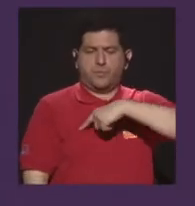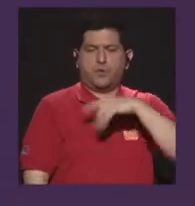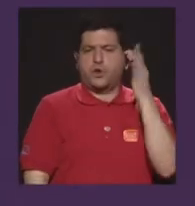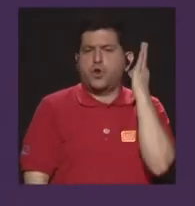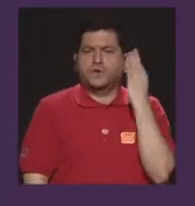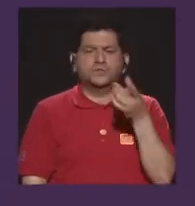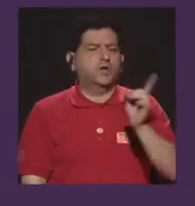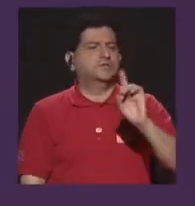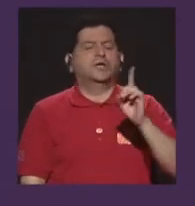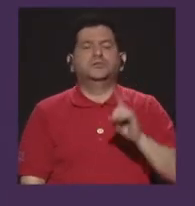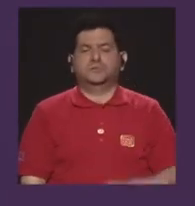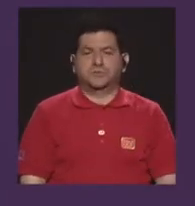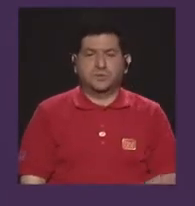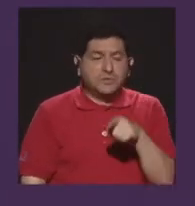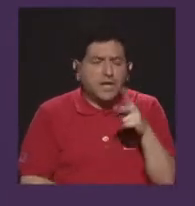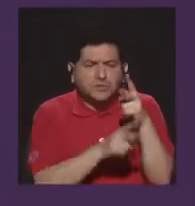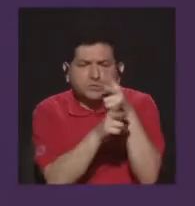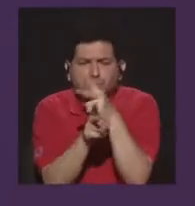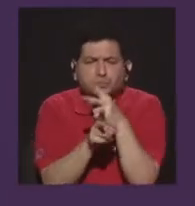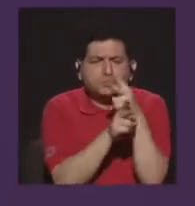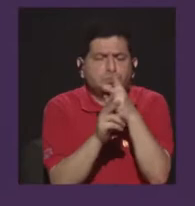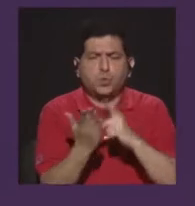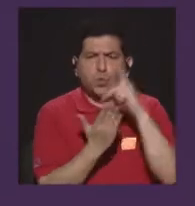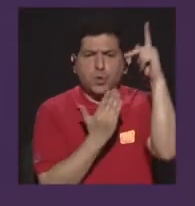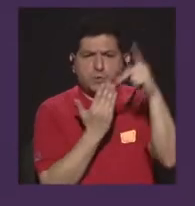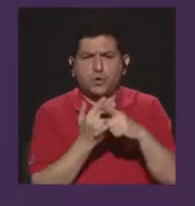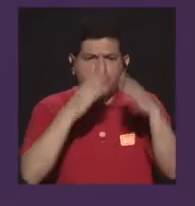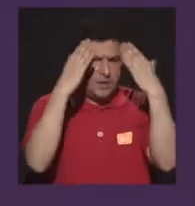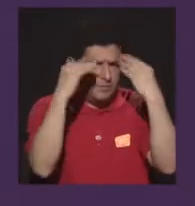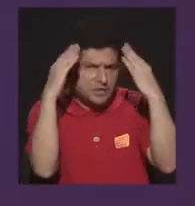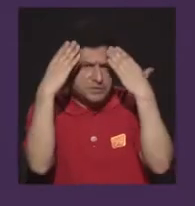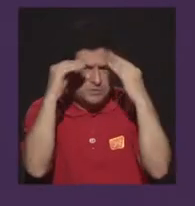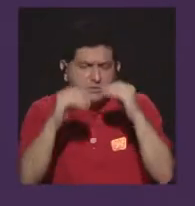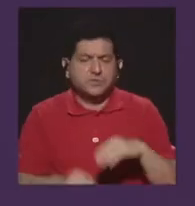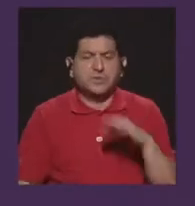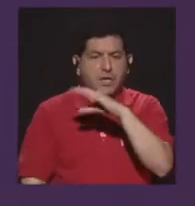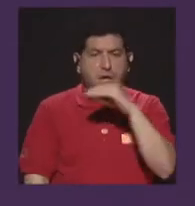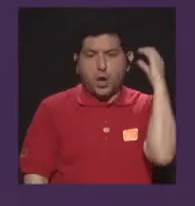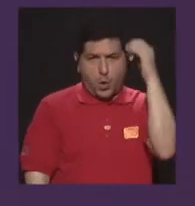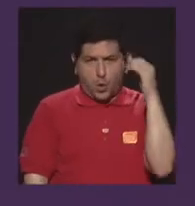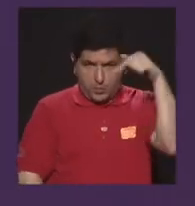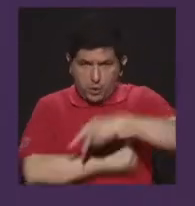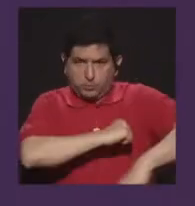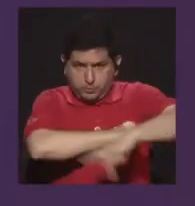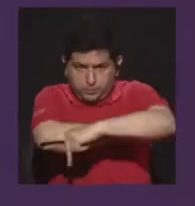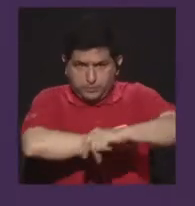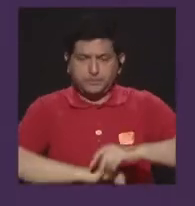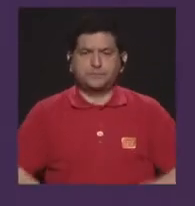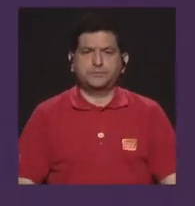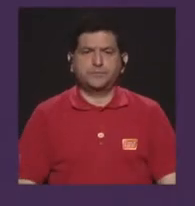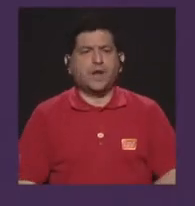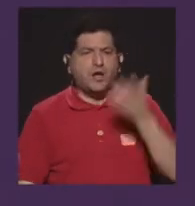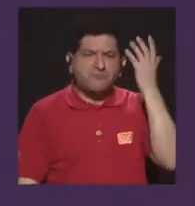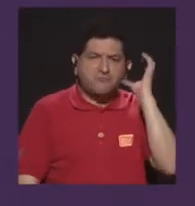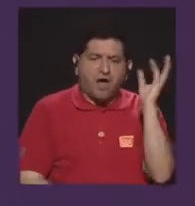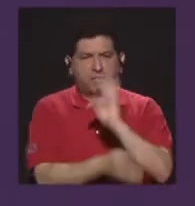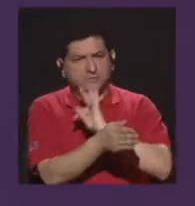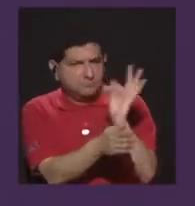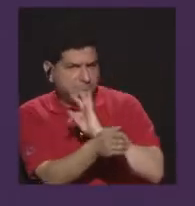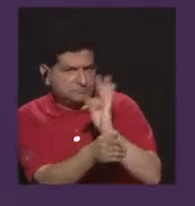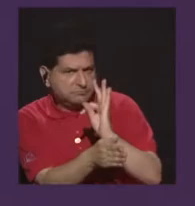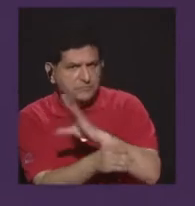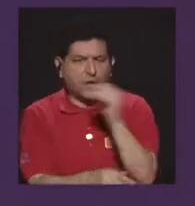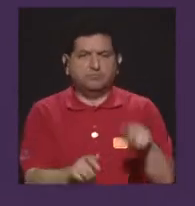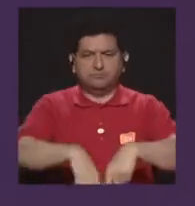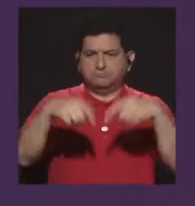mujeres? Y es un monitoreo de programas informativos y de opinión en el país, en radio, televisión